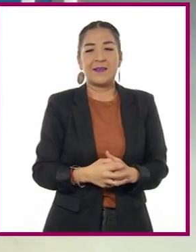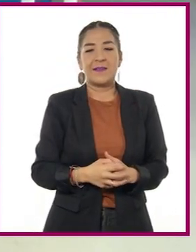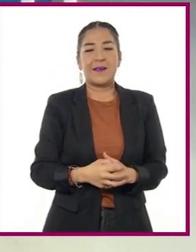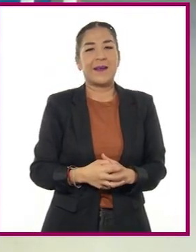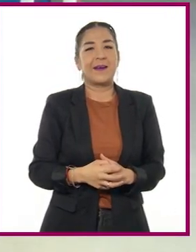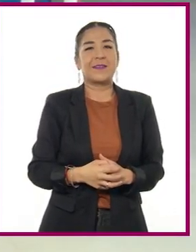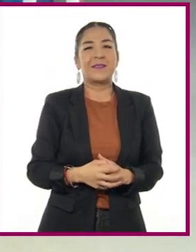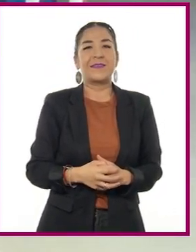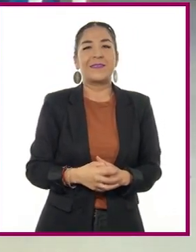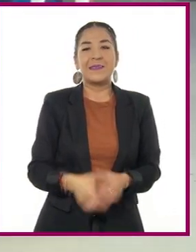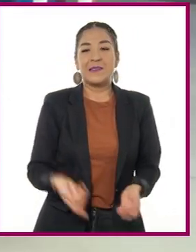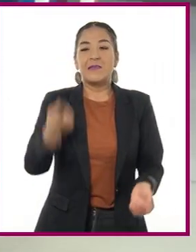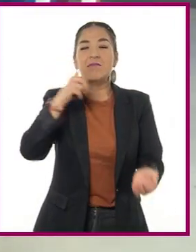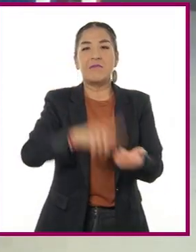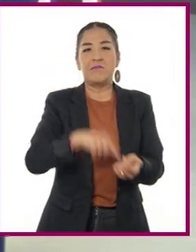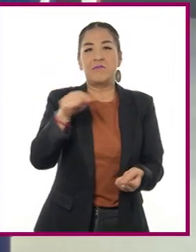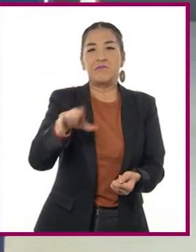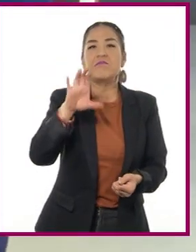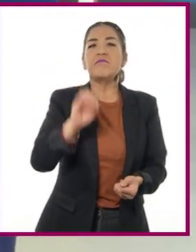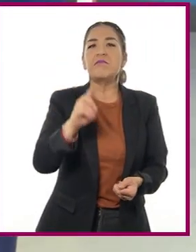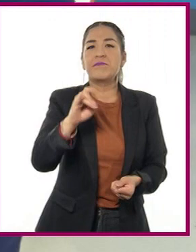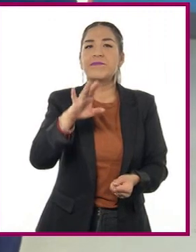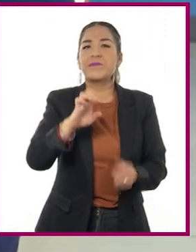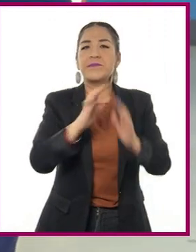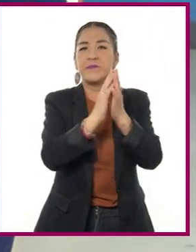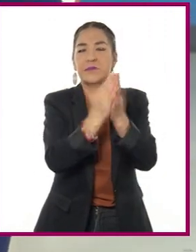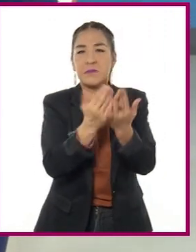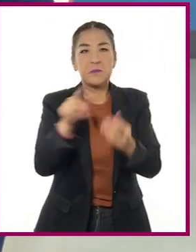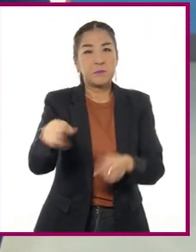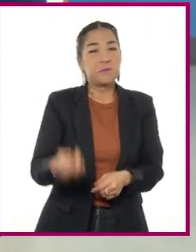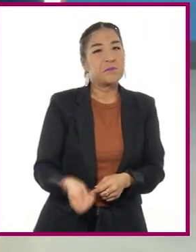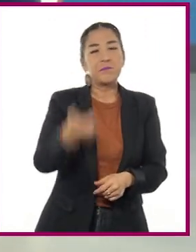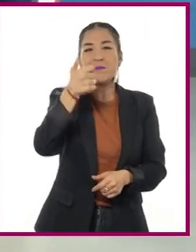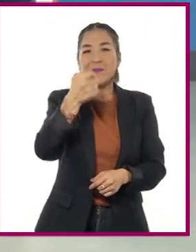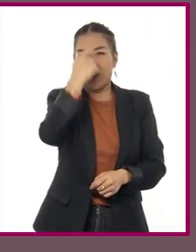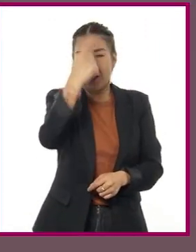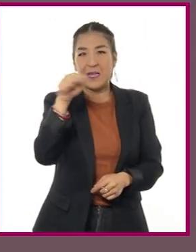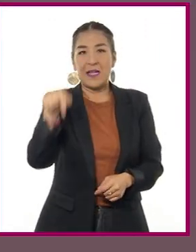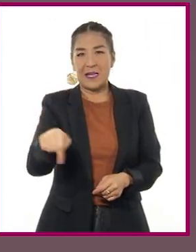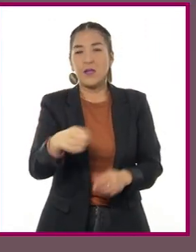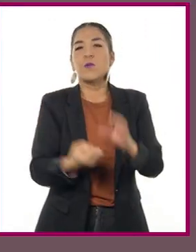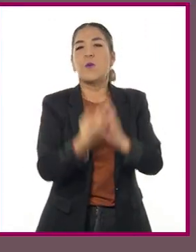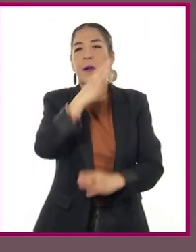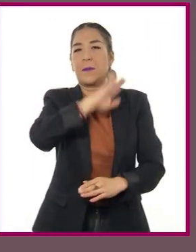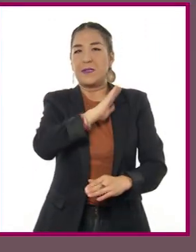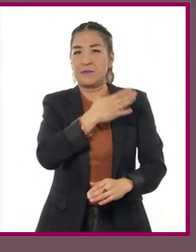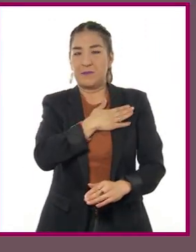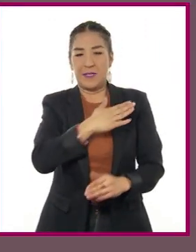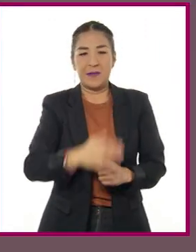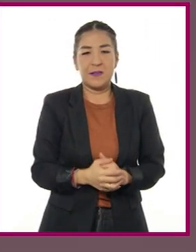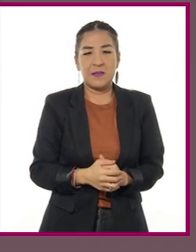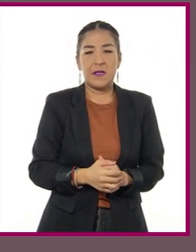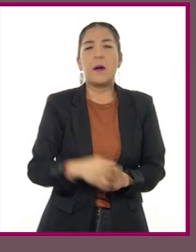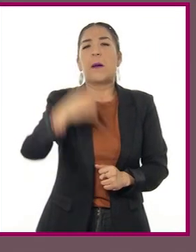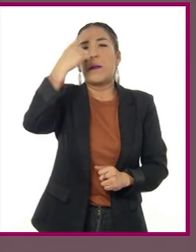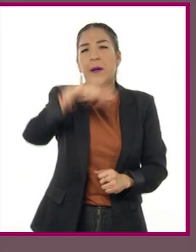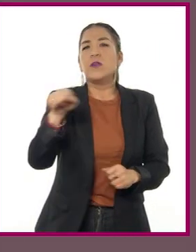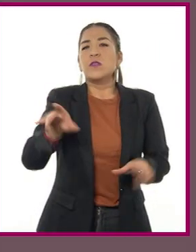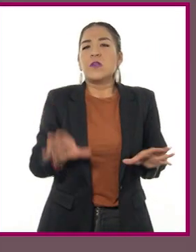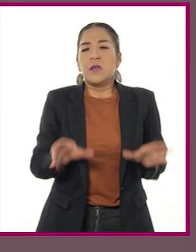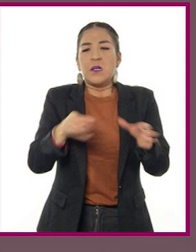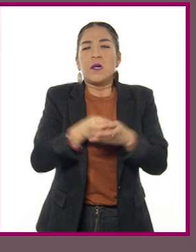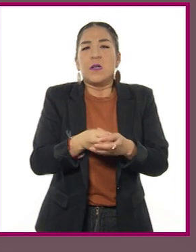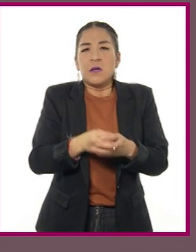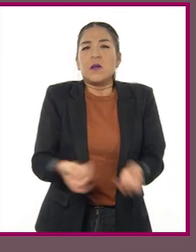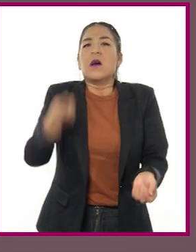El Códice Florentino es uno de los primeros inventarios de la Nueva España. Para su conformación,